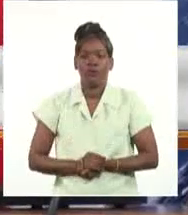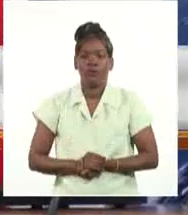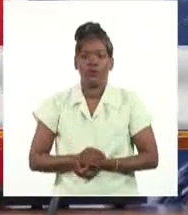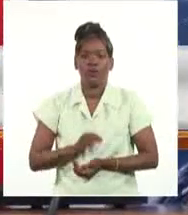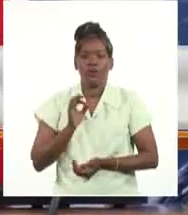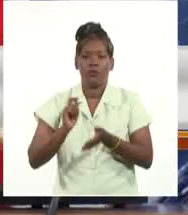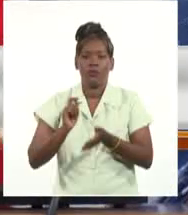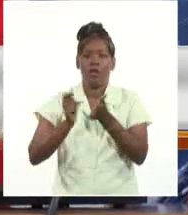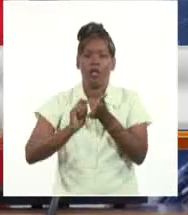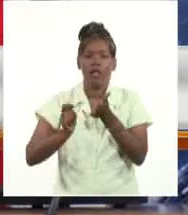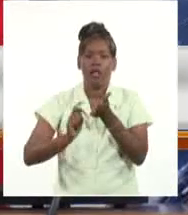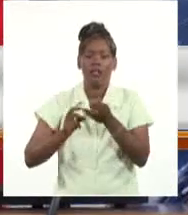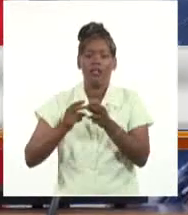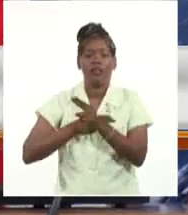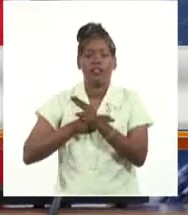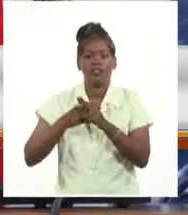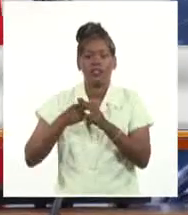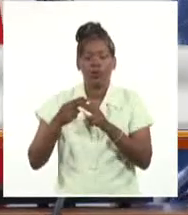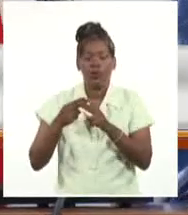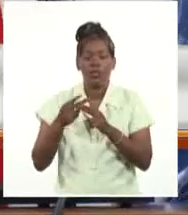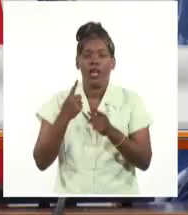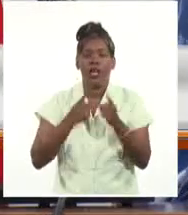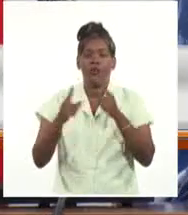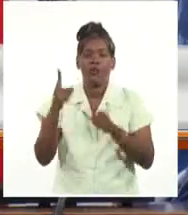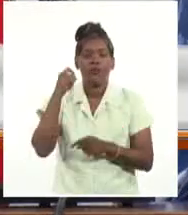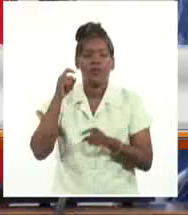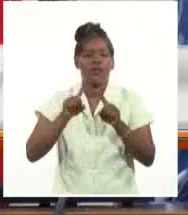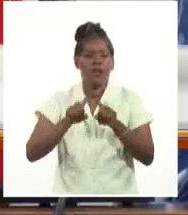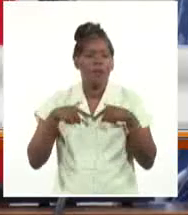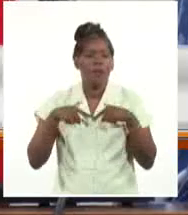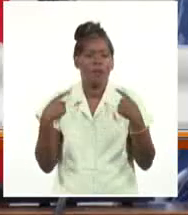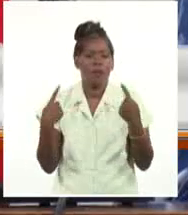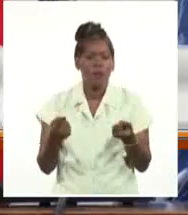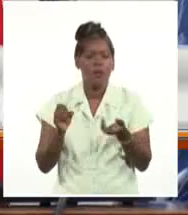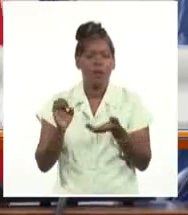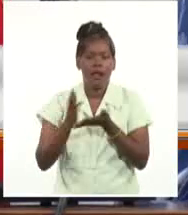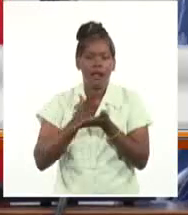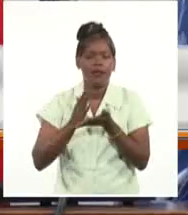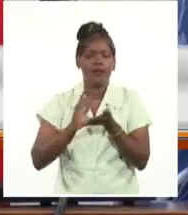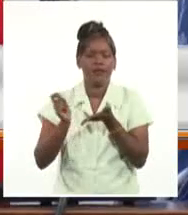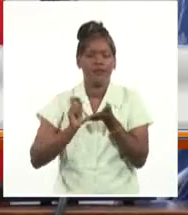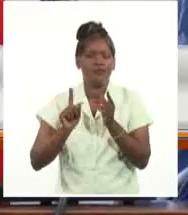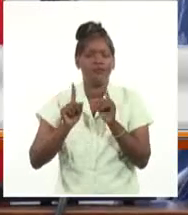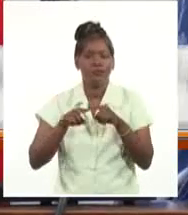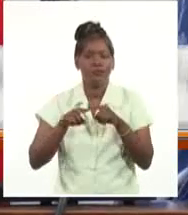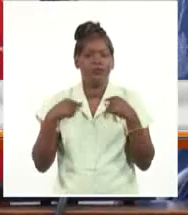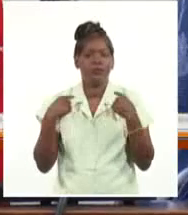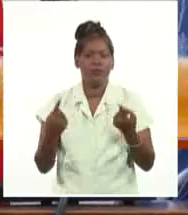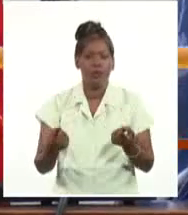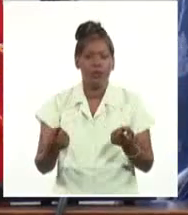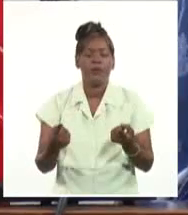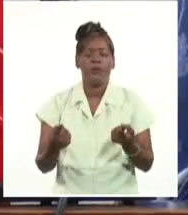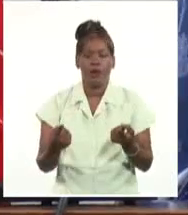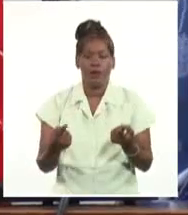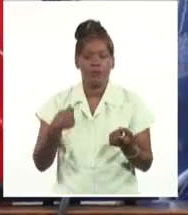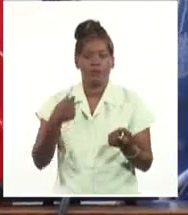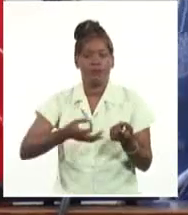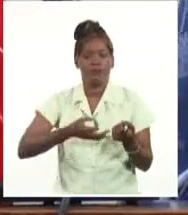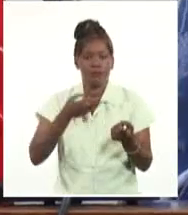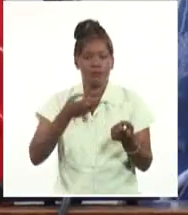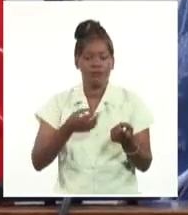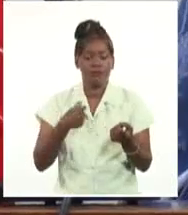escribe un libro, los por qué. Escribir un libro lleva muchas noches